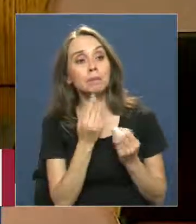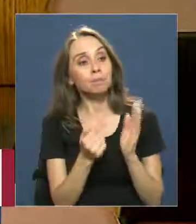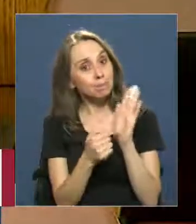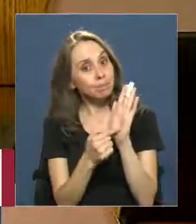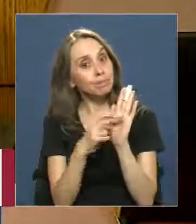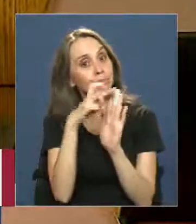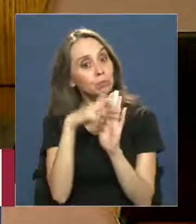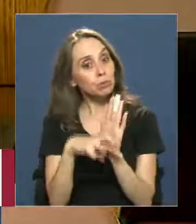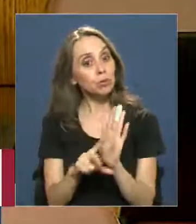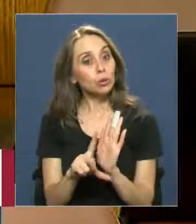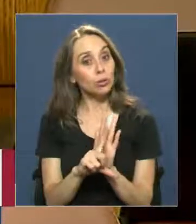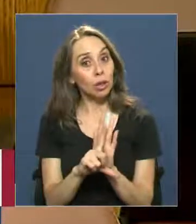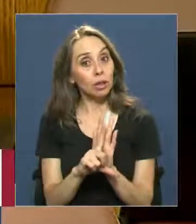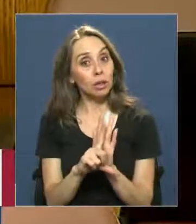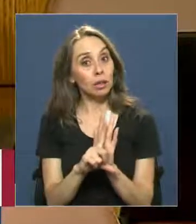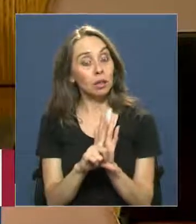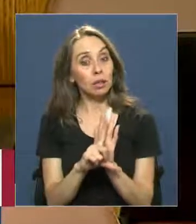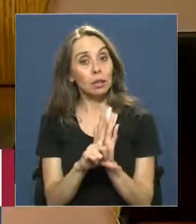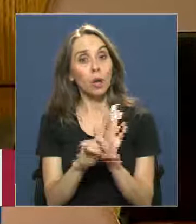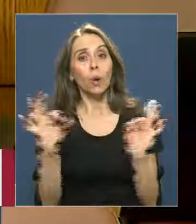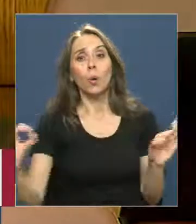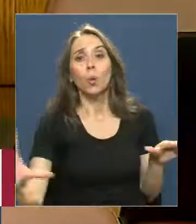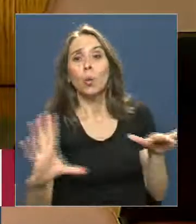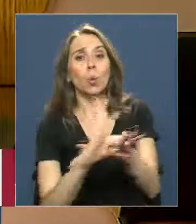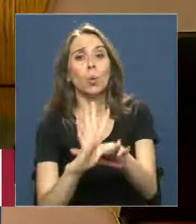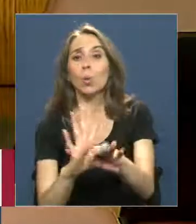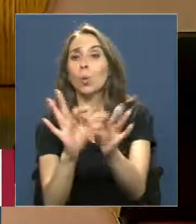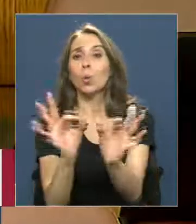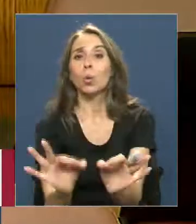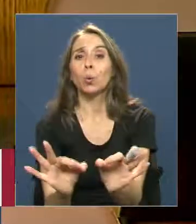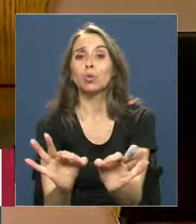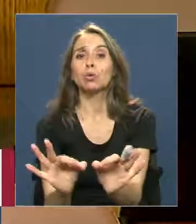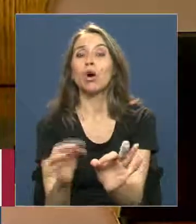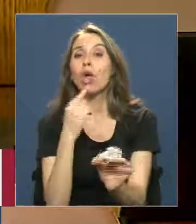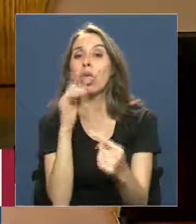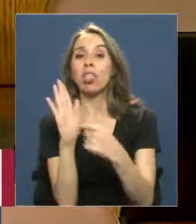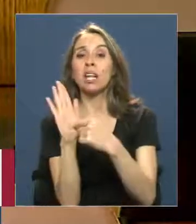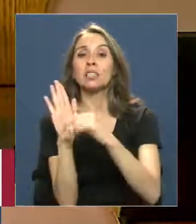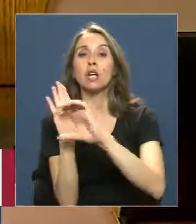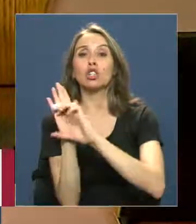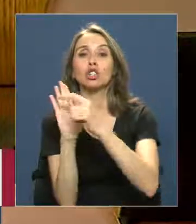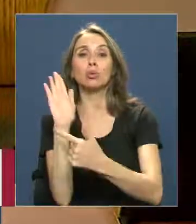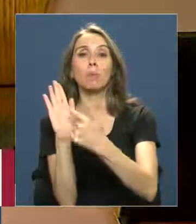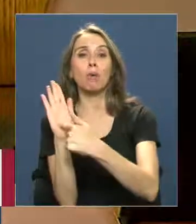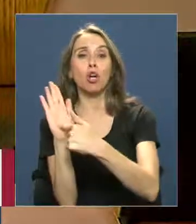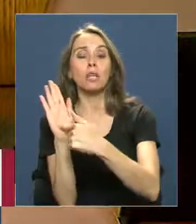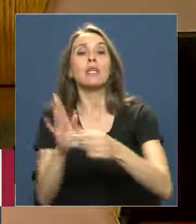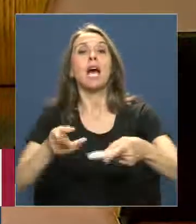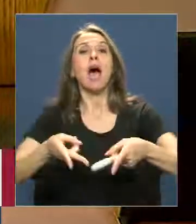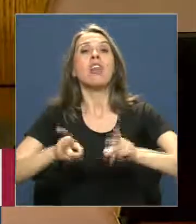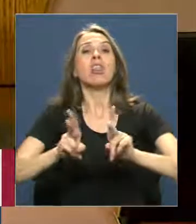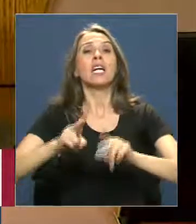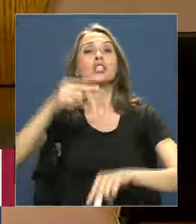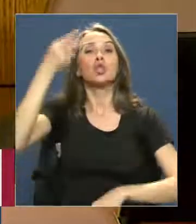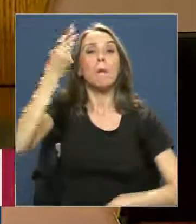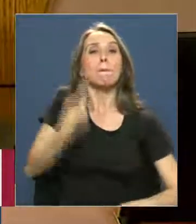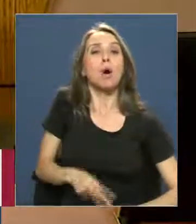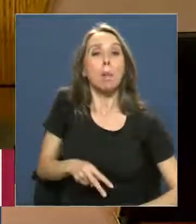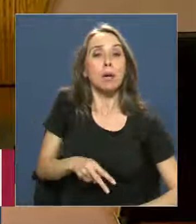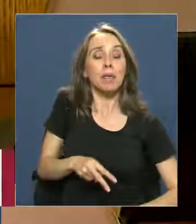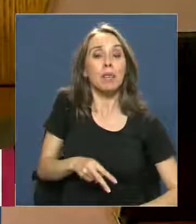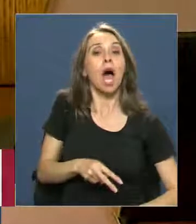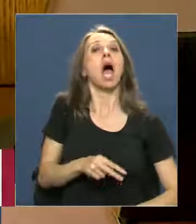este proyecto está completamente en línea con lo que establece la Constitución en relación al derecho de propiedad, que